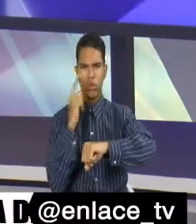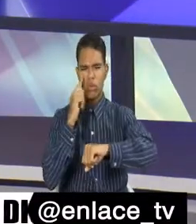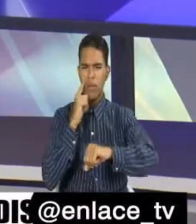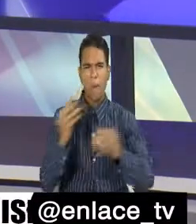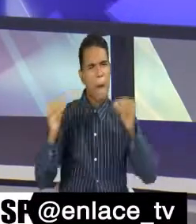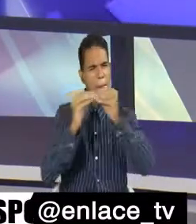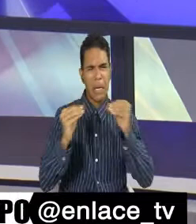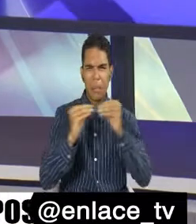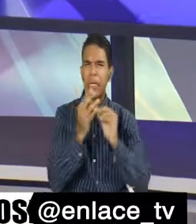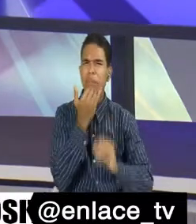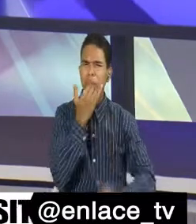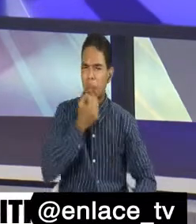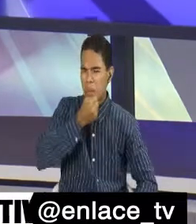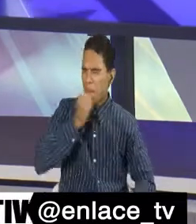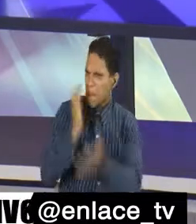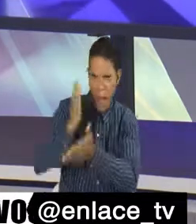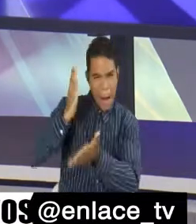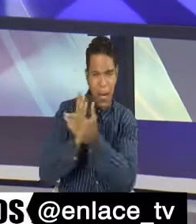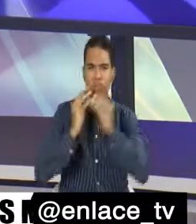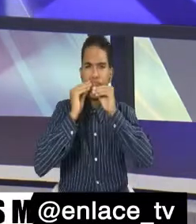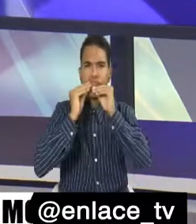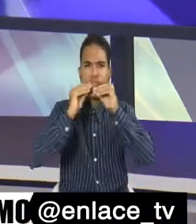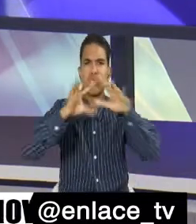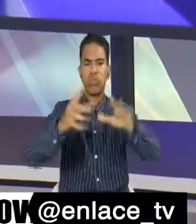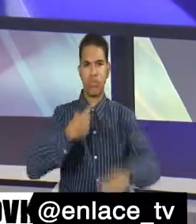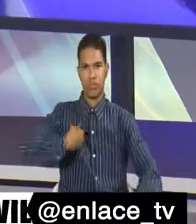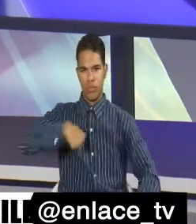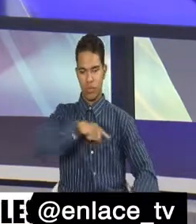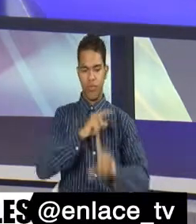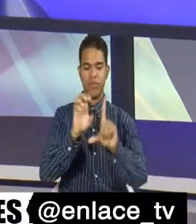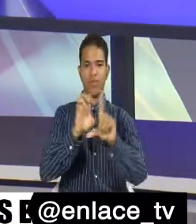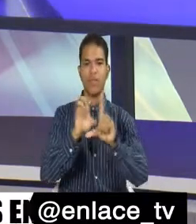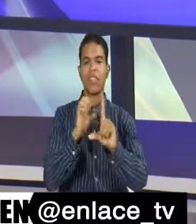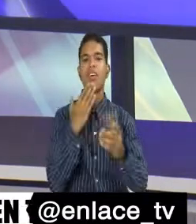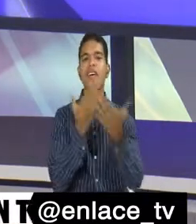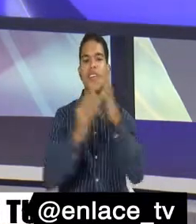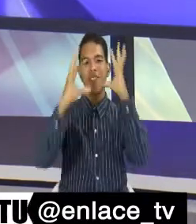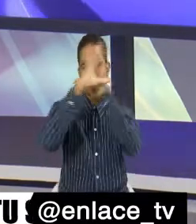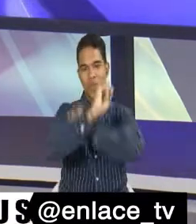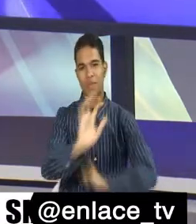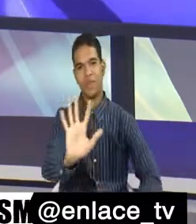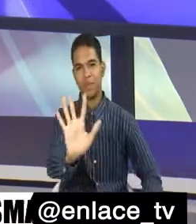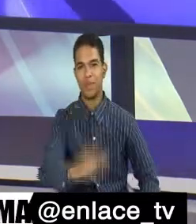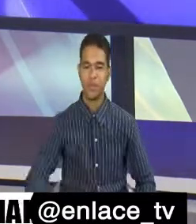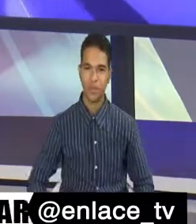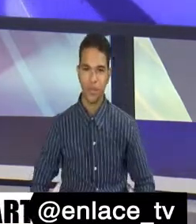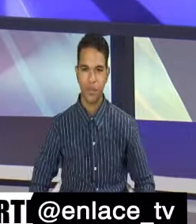pasa en nuestra ciudad y región aquí en Enlace Noticias. Que tengan todos una feliz noche.